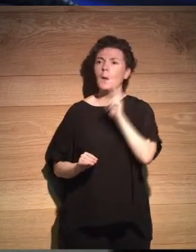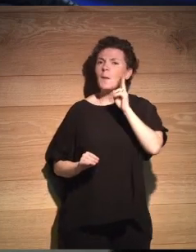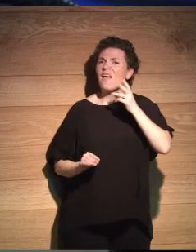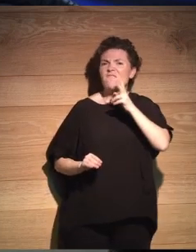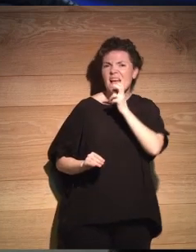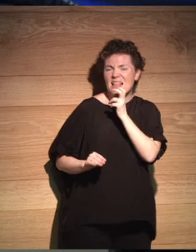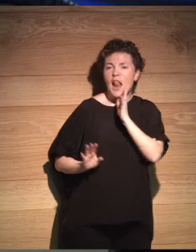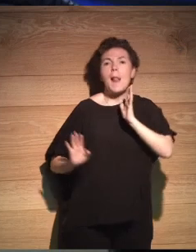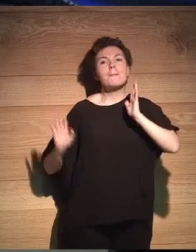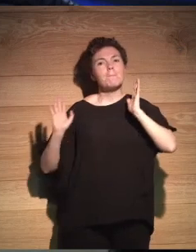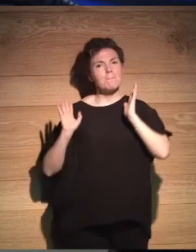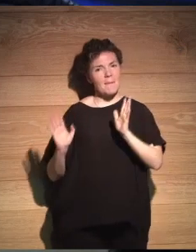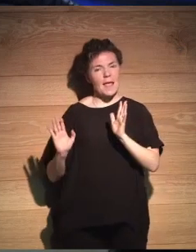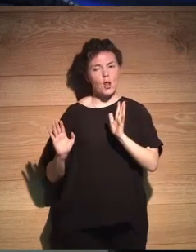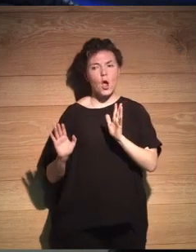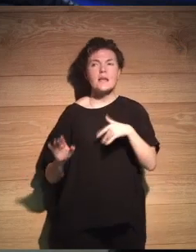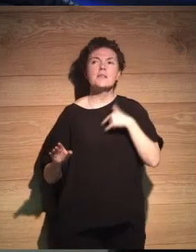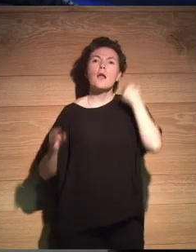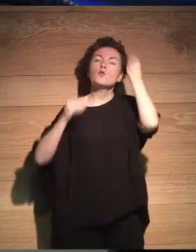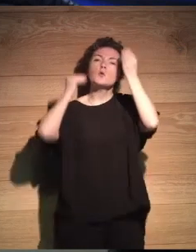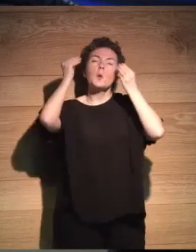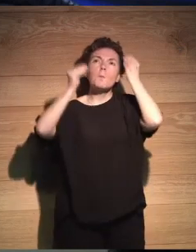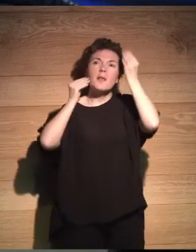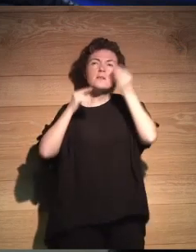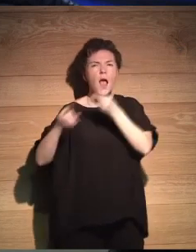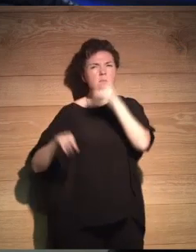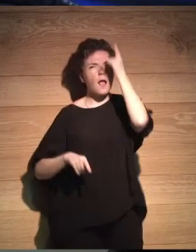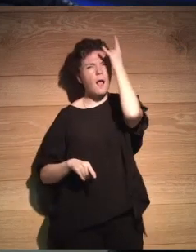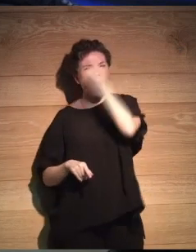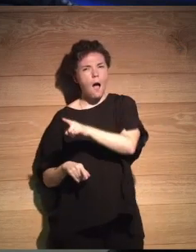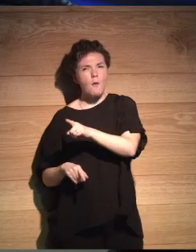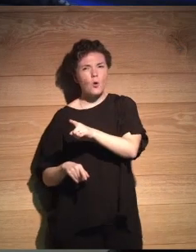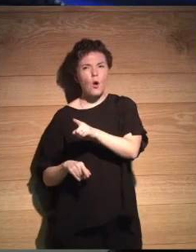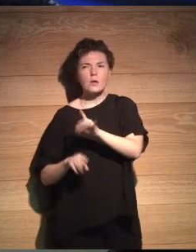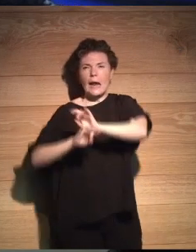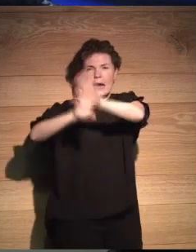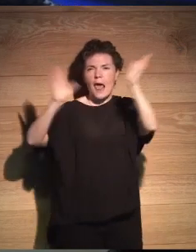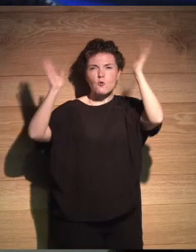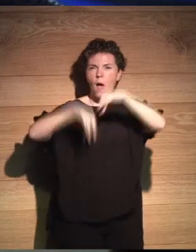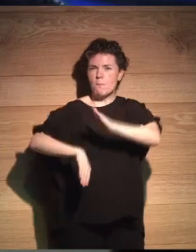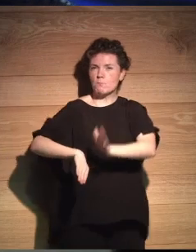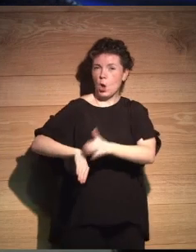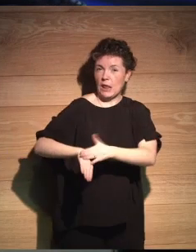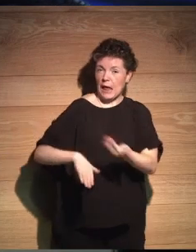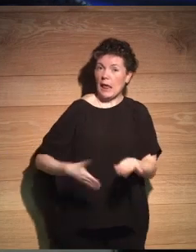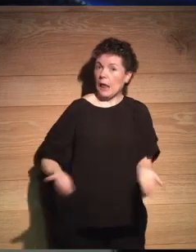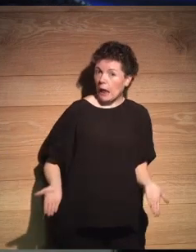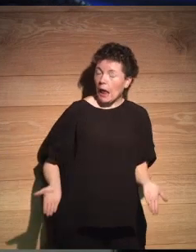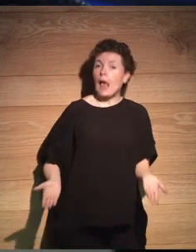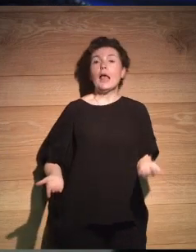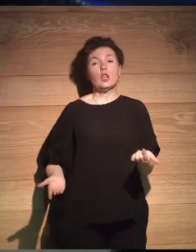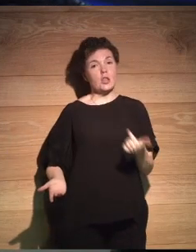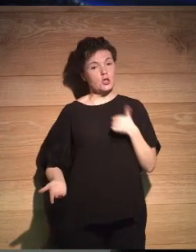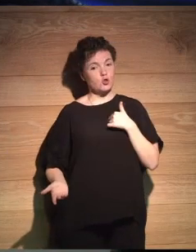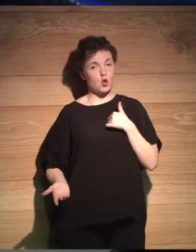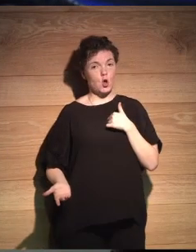fatal, pero en ningún momento se le ocurre plantear, y este cabrón, ¿por qué no se aclara? Entonces me resulta que